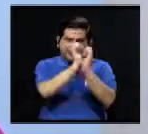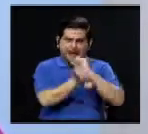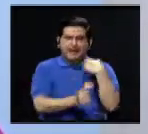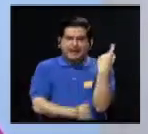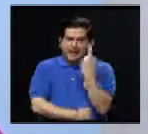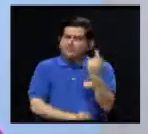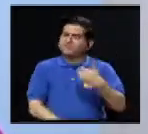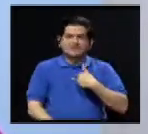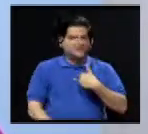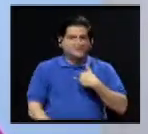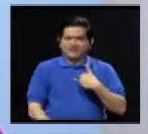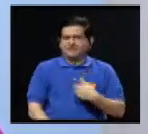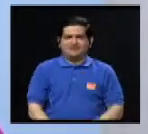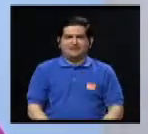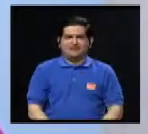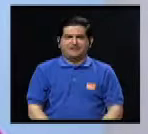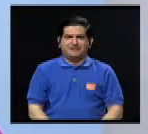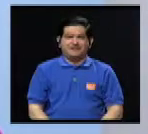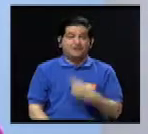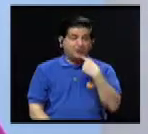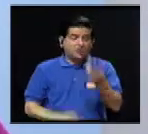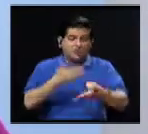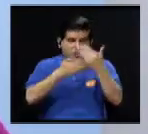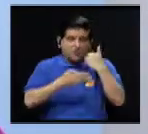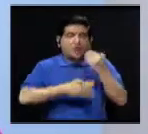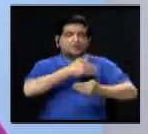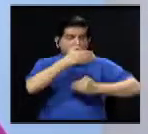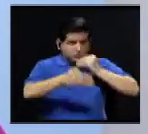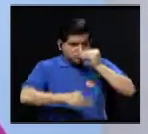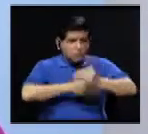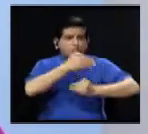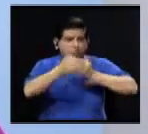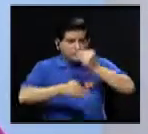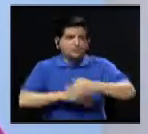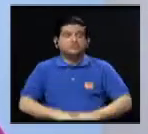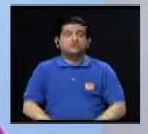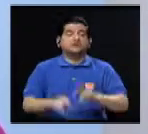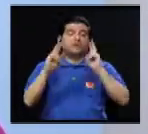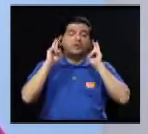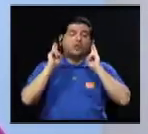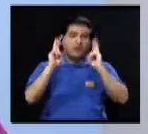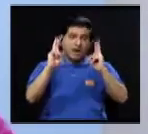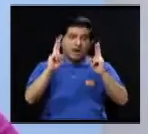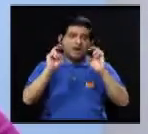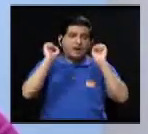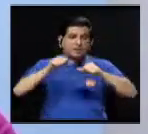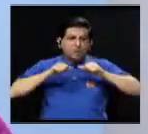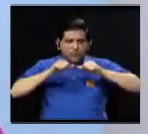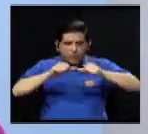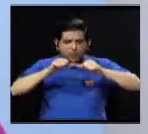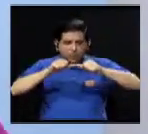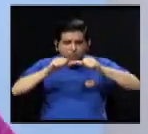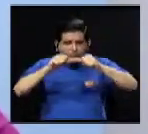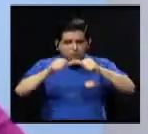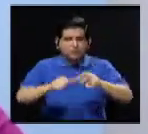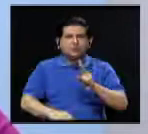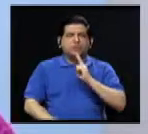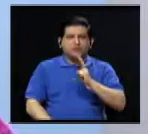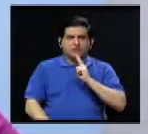siempre va a estar, Rocío. Yo creo que esto ha sido, como te digo, un proceso y ojalá pueda seguir,